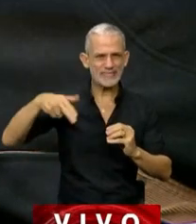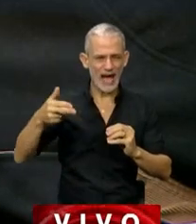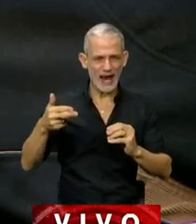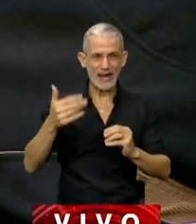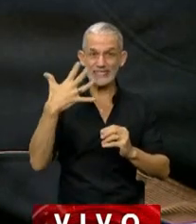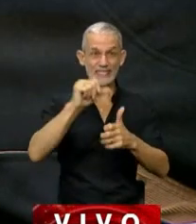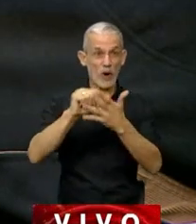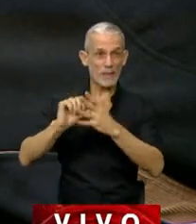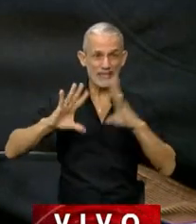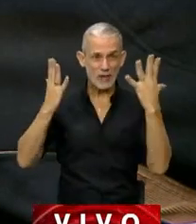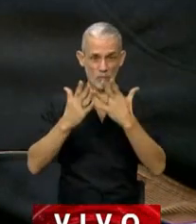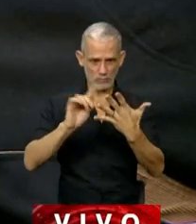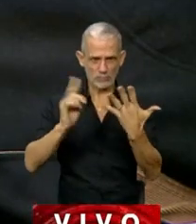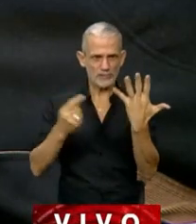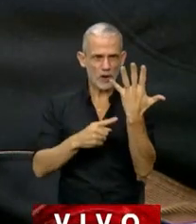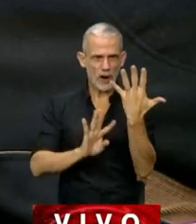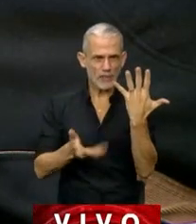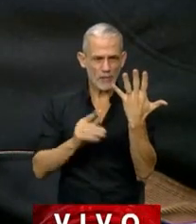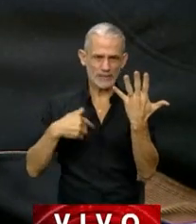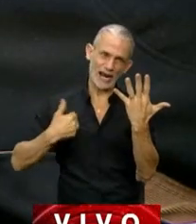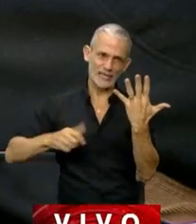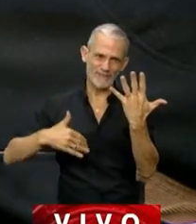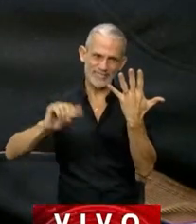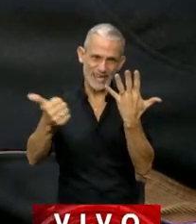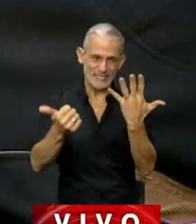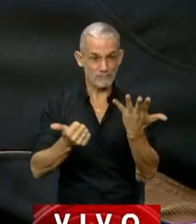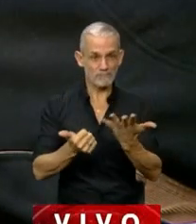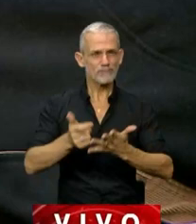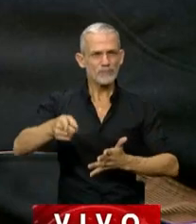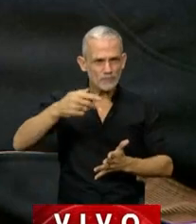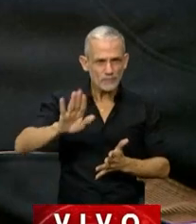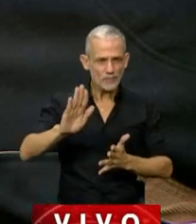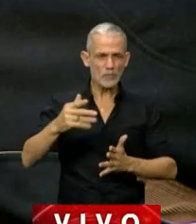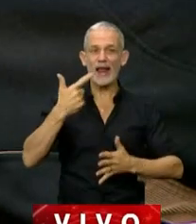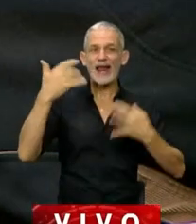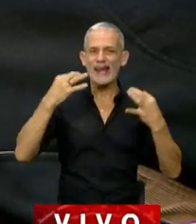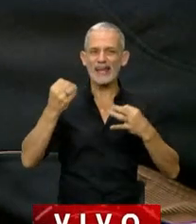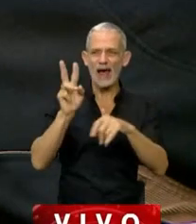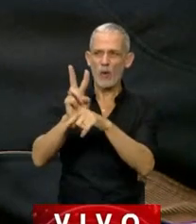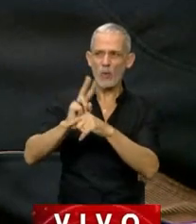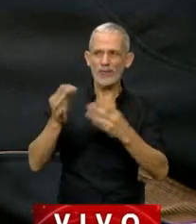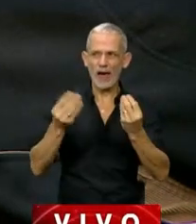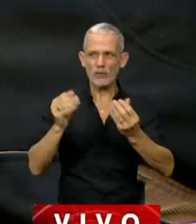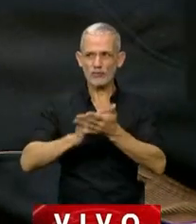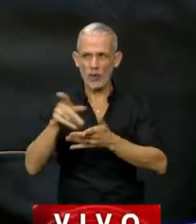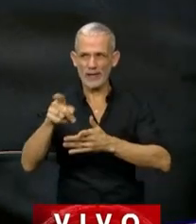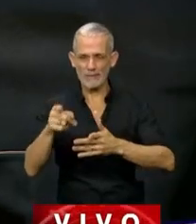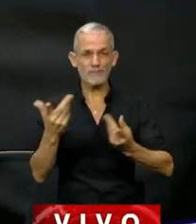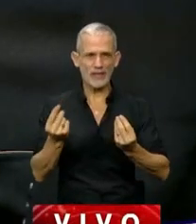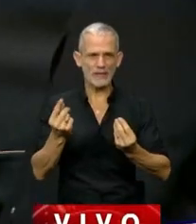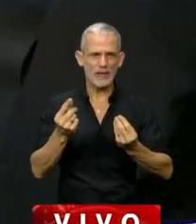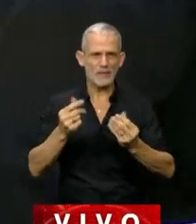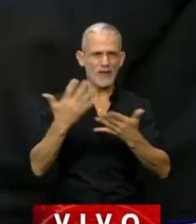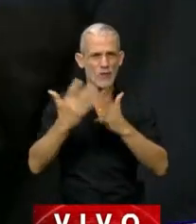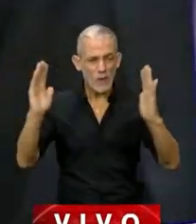Solamente 5 países en el mundo tienen cuidados paliativos. Y hay una realidad. El cuidado paliativo en cuanto a sistema de